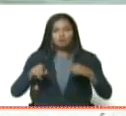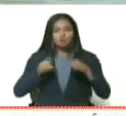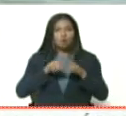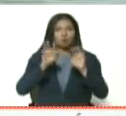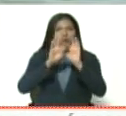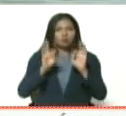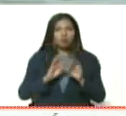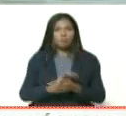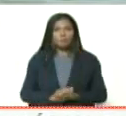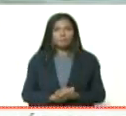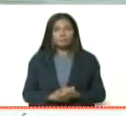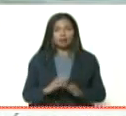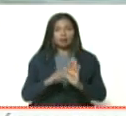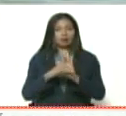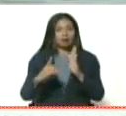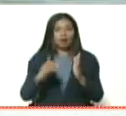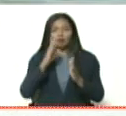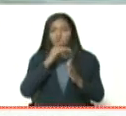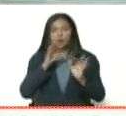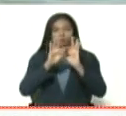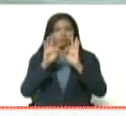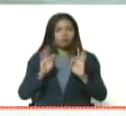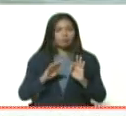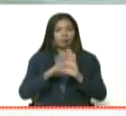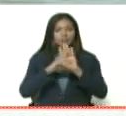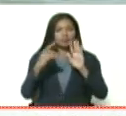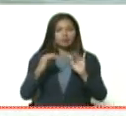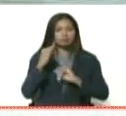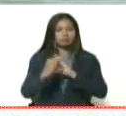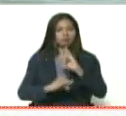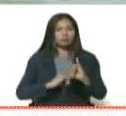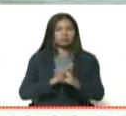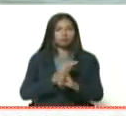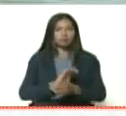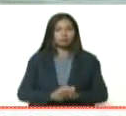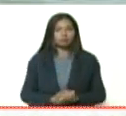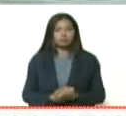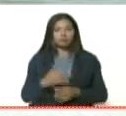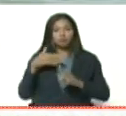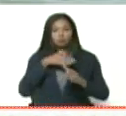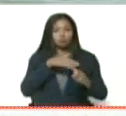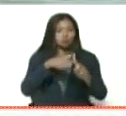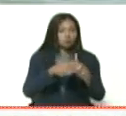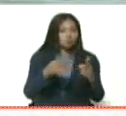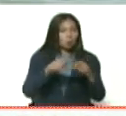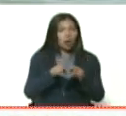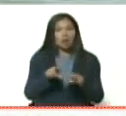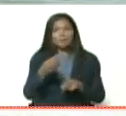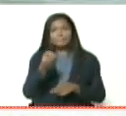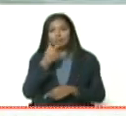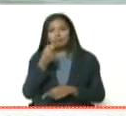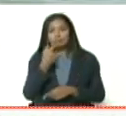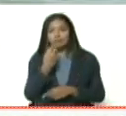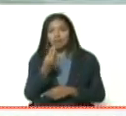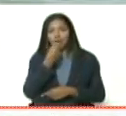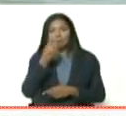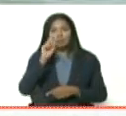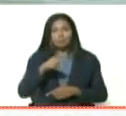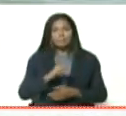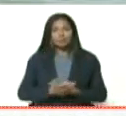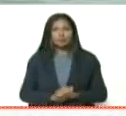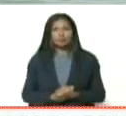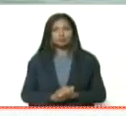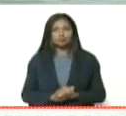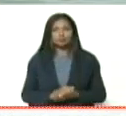unilaterales, ilegales, al margen del derecho internacional, que nos persiguen las medicinas y el alimento. Y eso